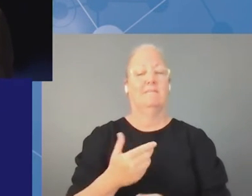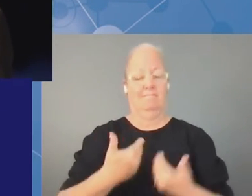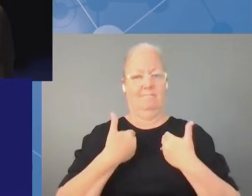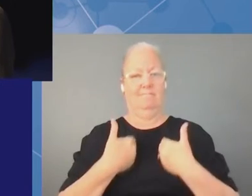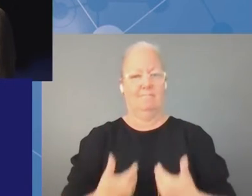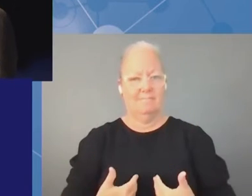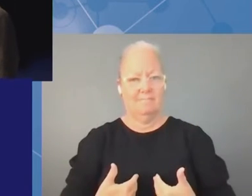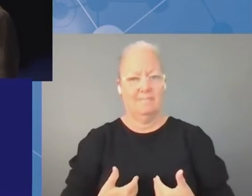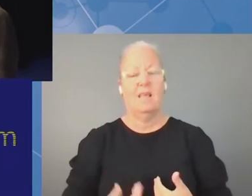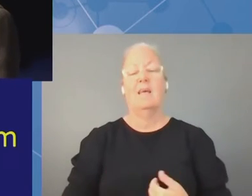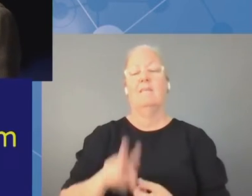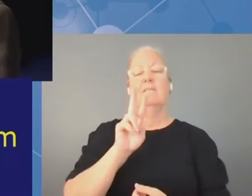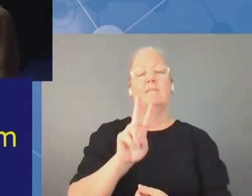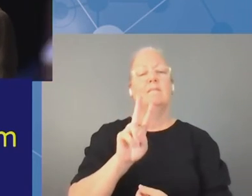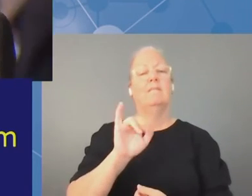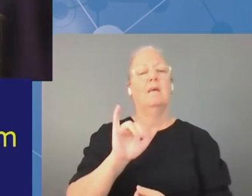Muchas gracias.